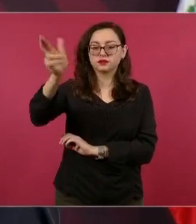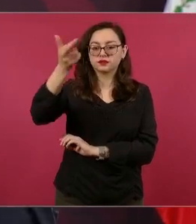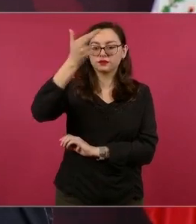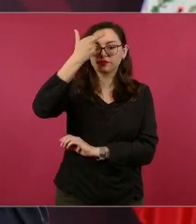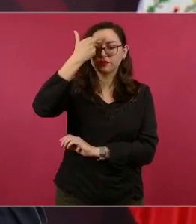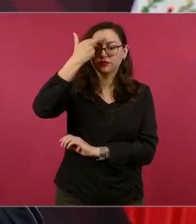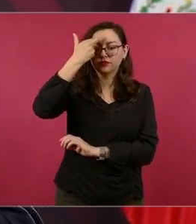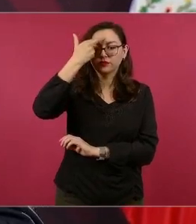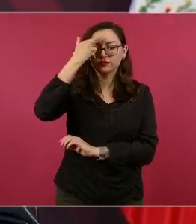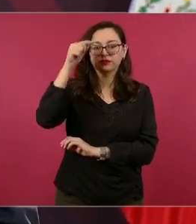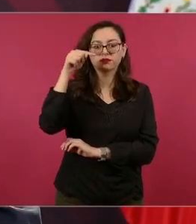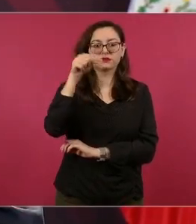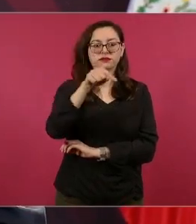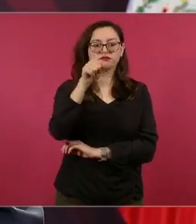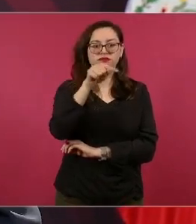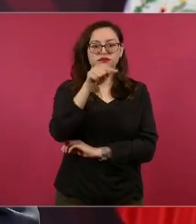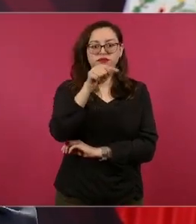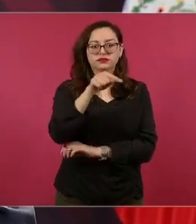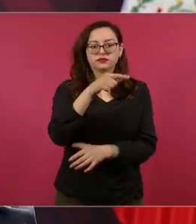hizo